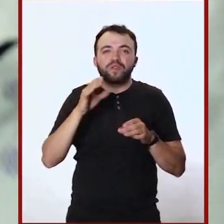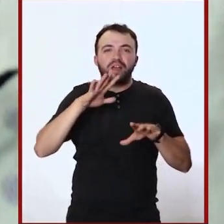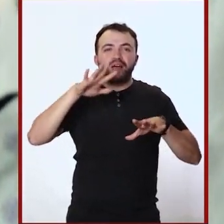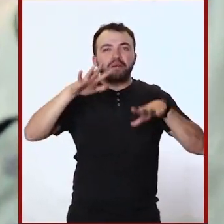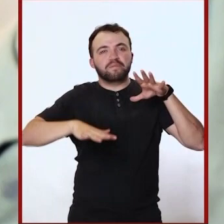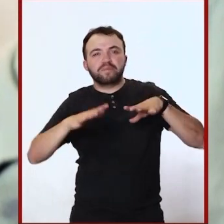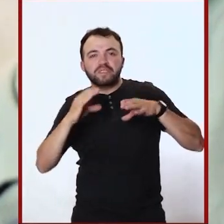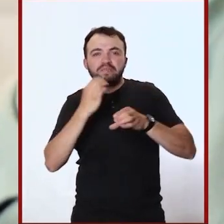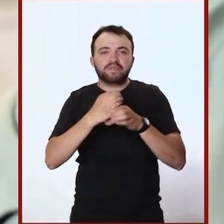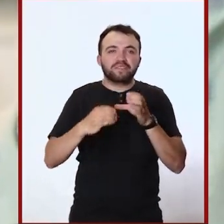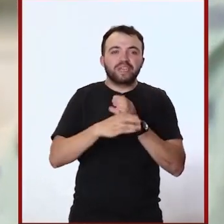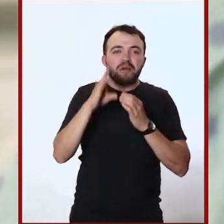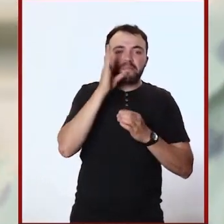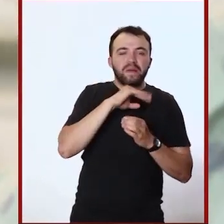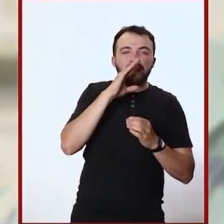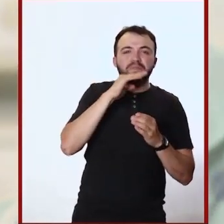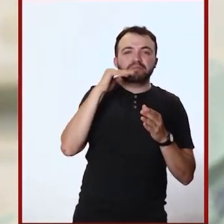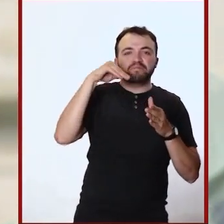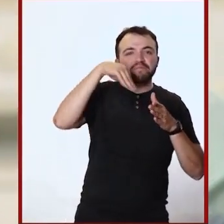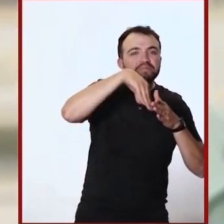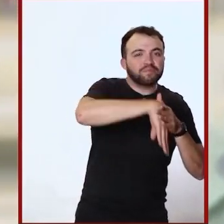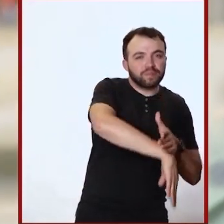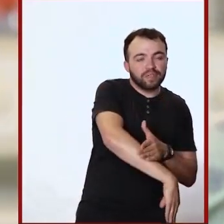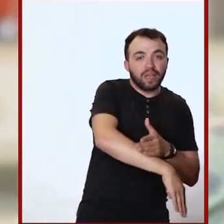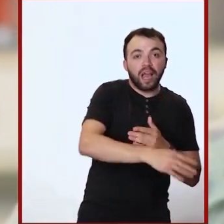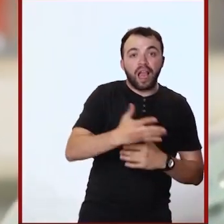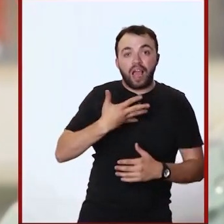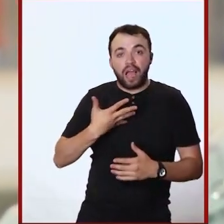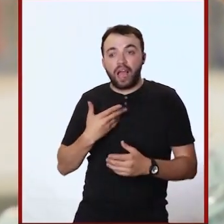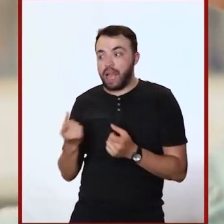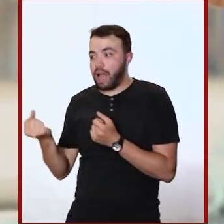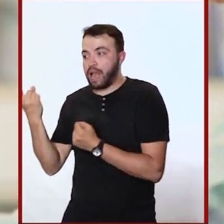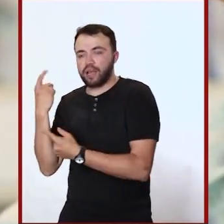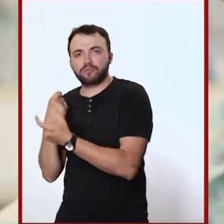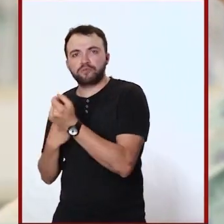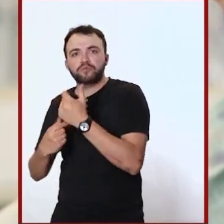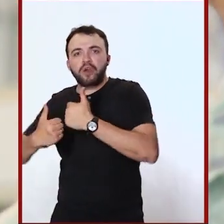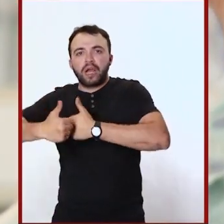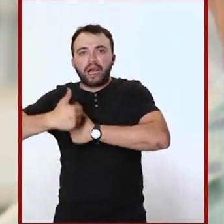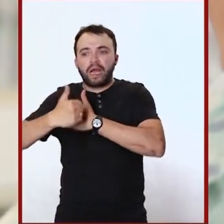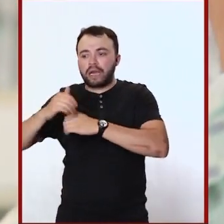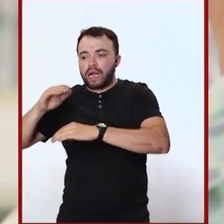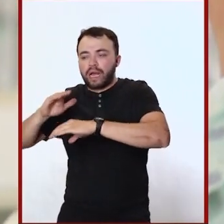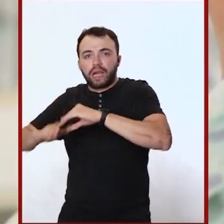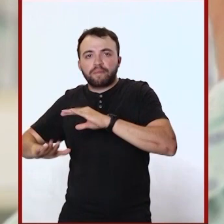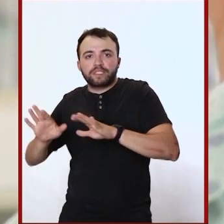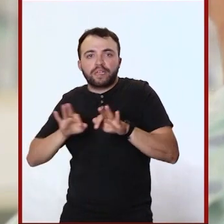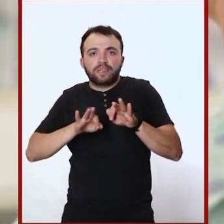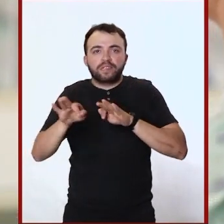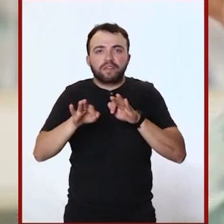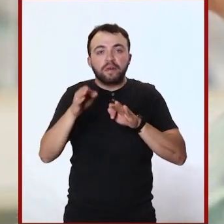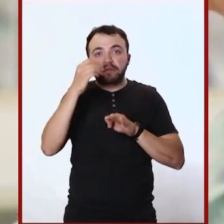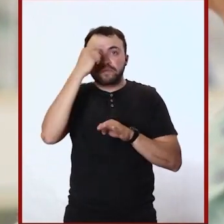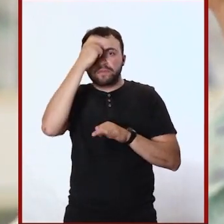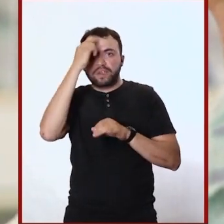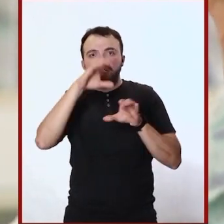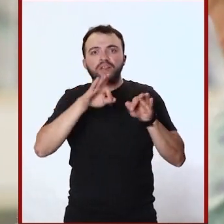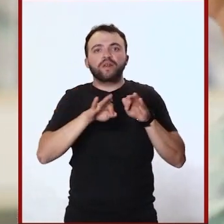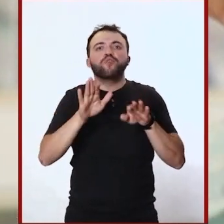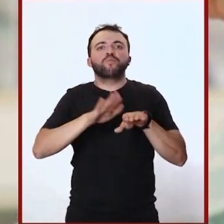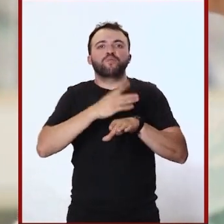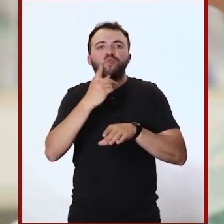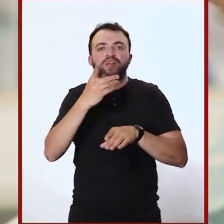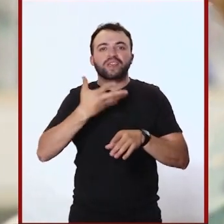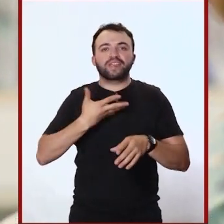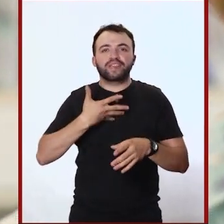puesto. Evidentemente, claro, tal vez tengan la preferencia respecto a alguien que tiene solamente una licenciatura o el bachillerato. Sin embargo, creo que lo más